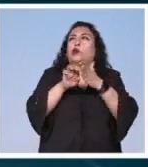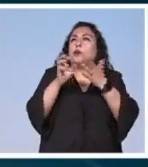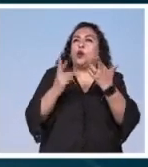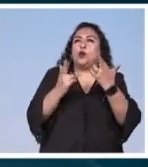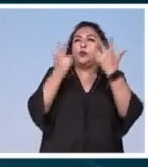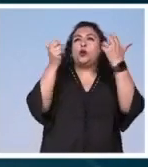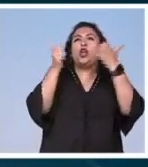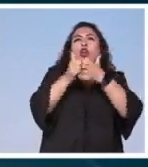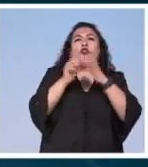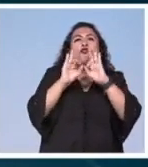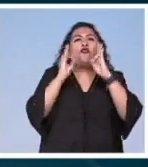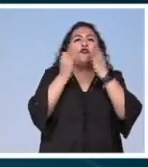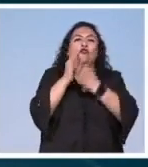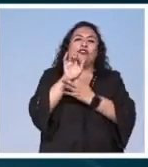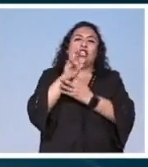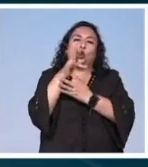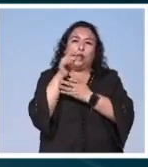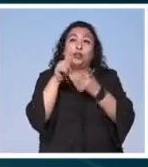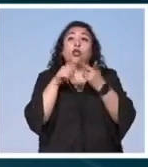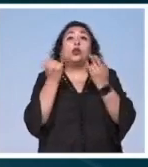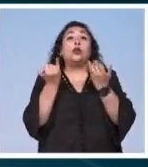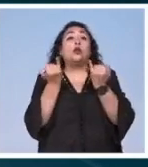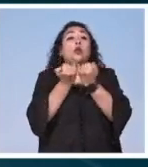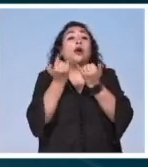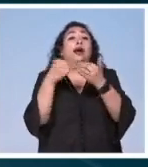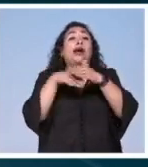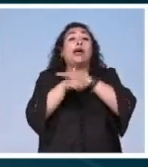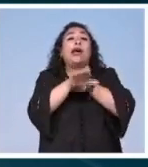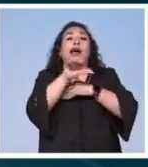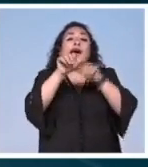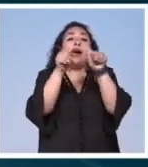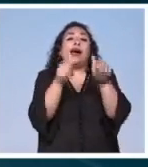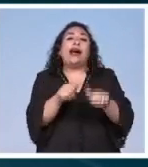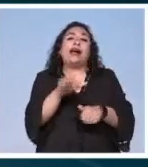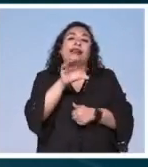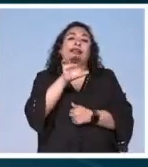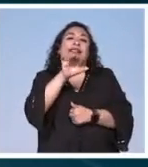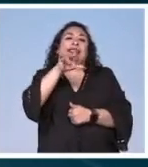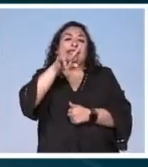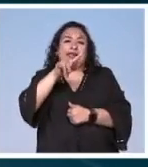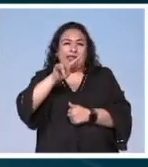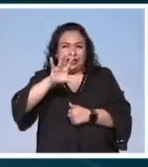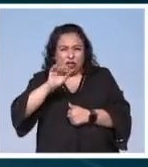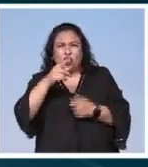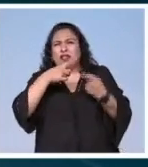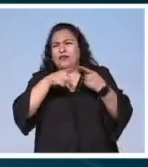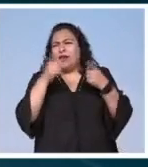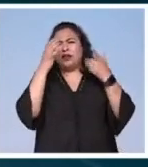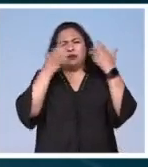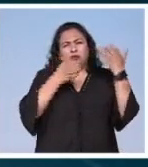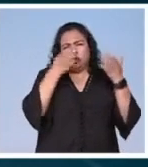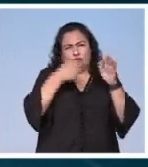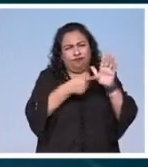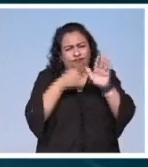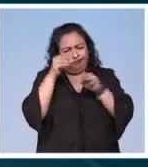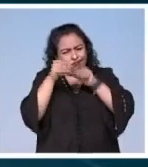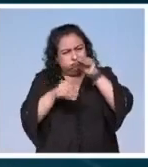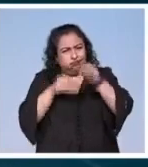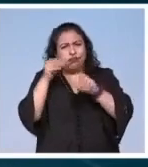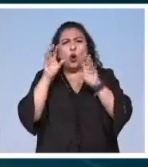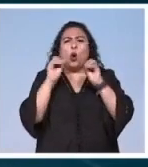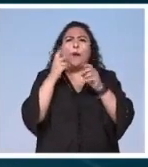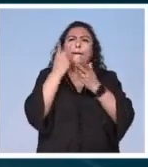la figuración y su incursión en el arte cinético, así como las distintas exposiciones que montó y